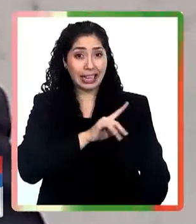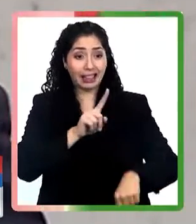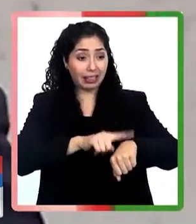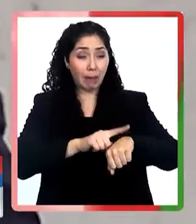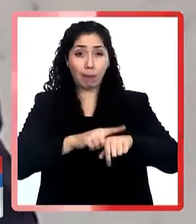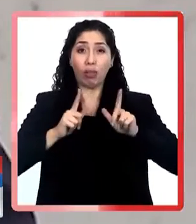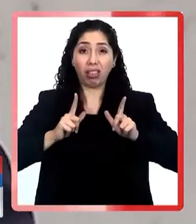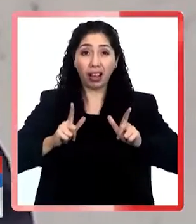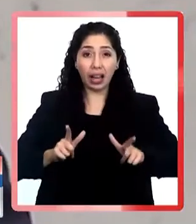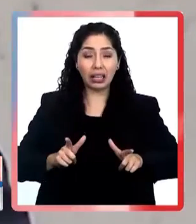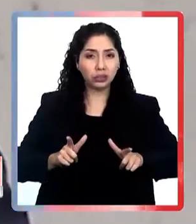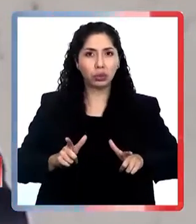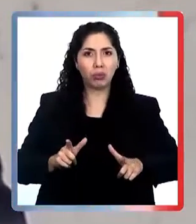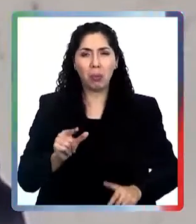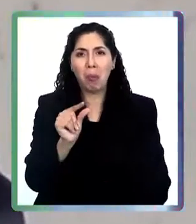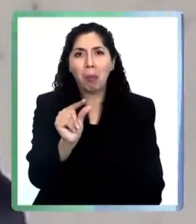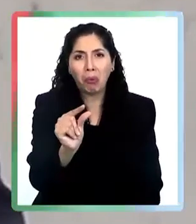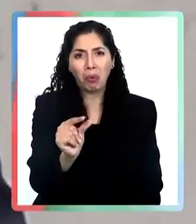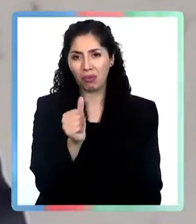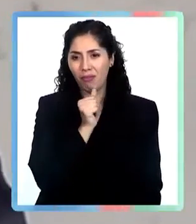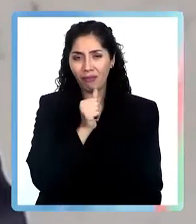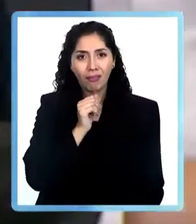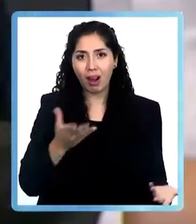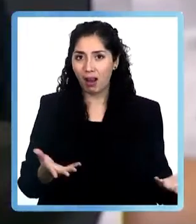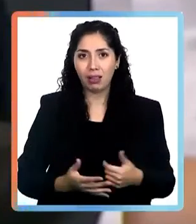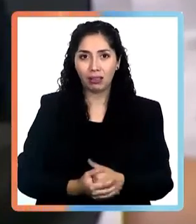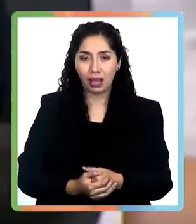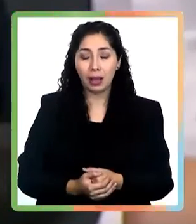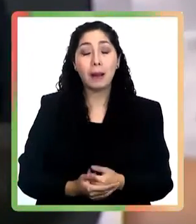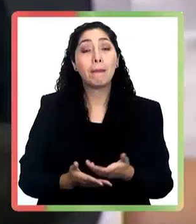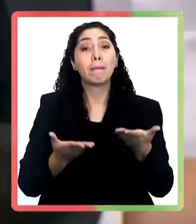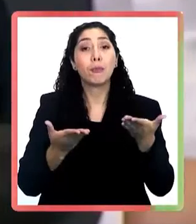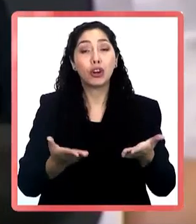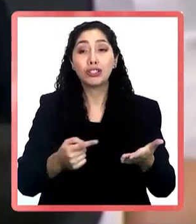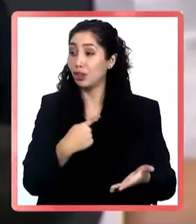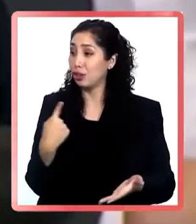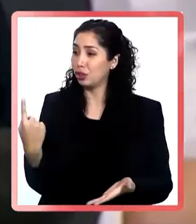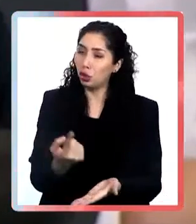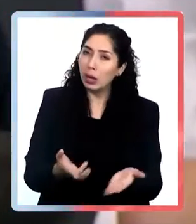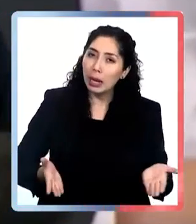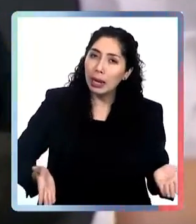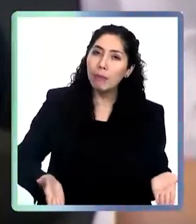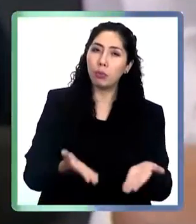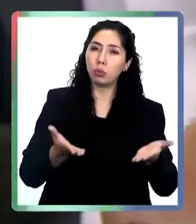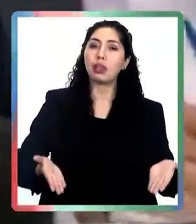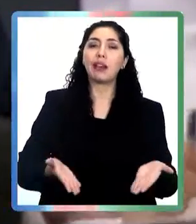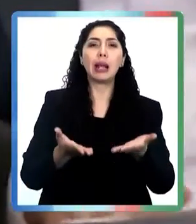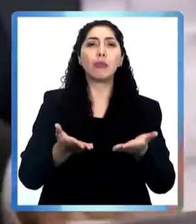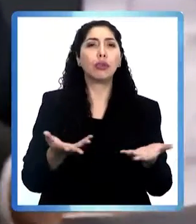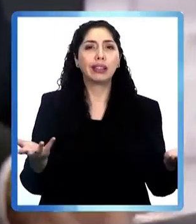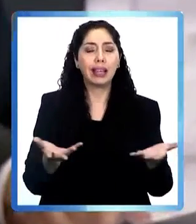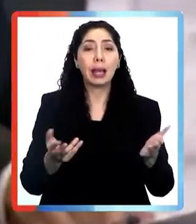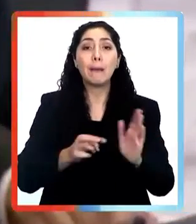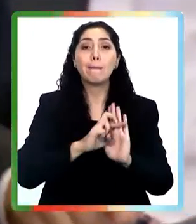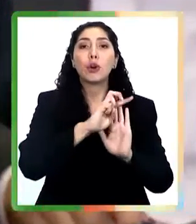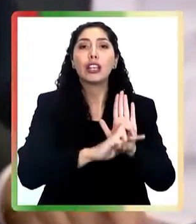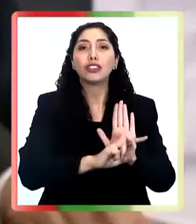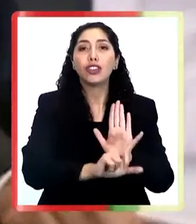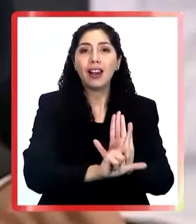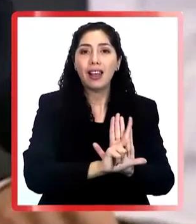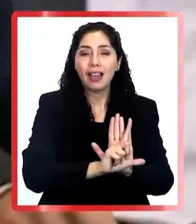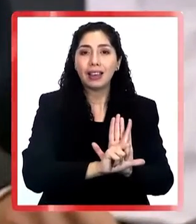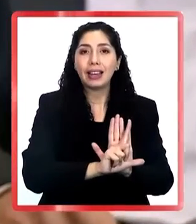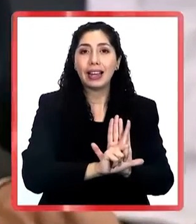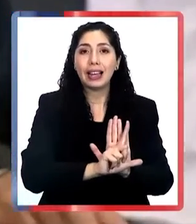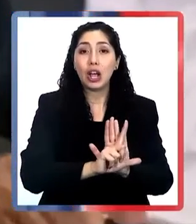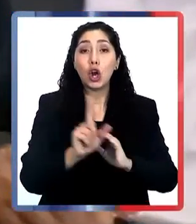descanso y recreación son insuficientes por eso impulsaremos con mucha decisión y convicción el proyecto de